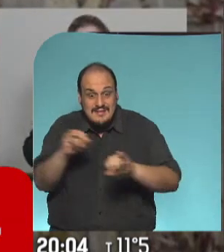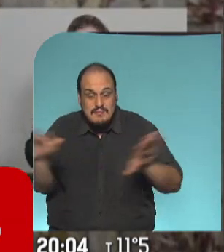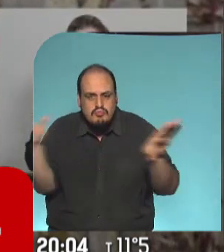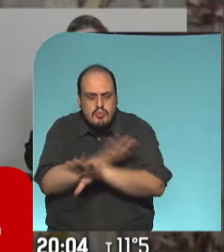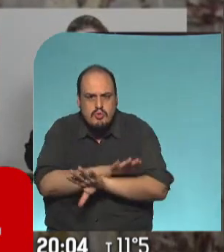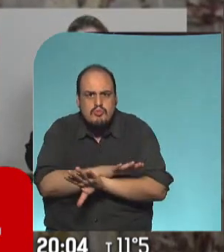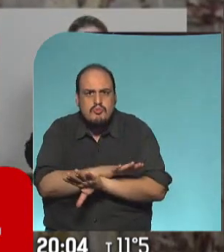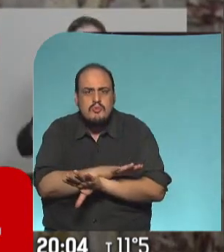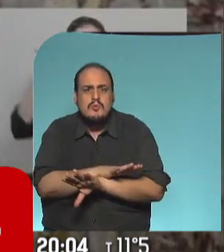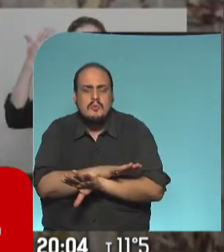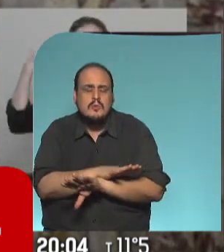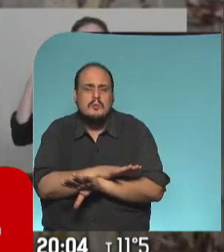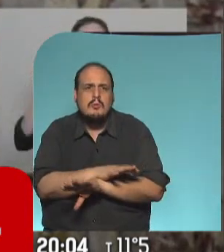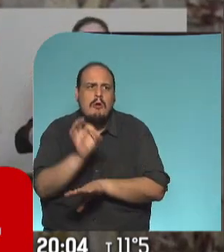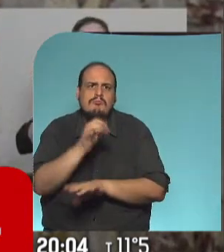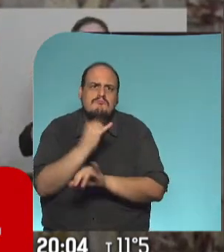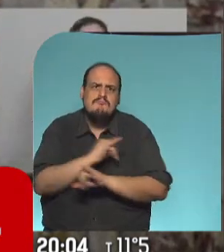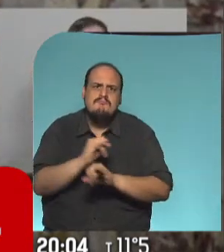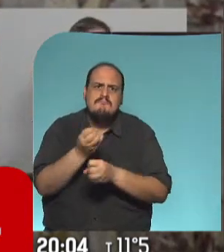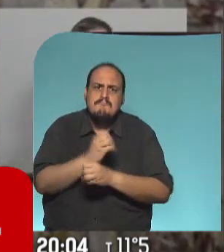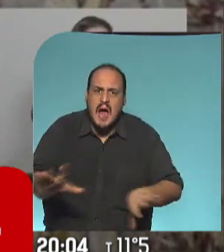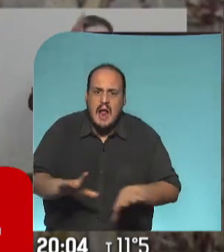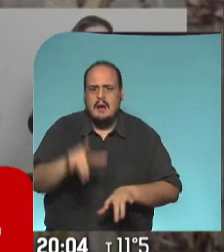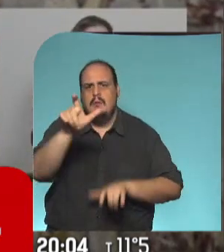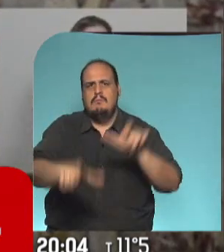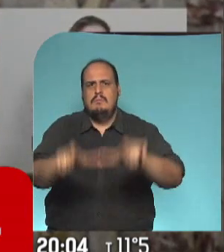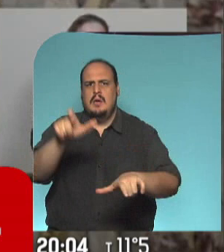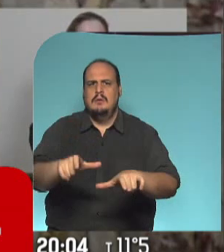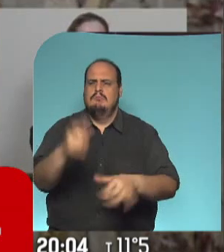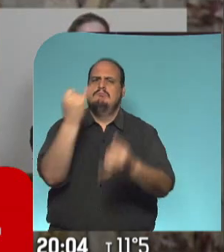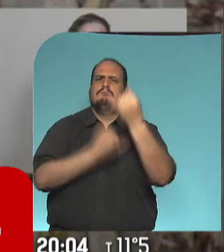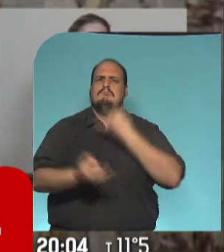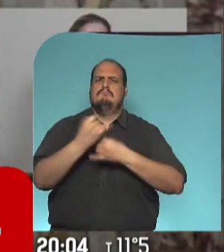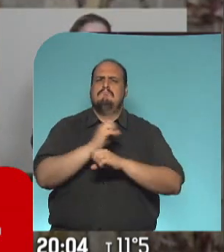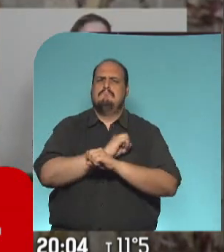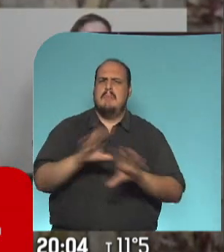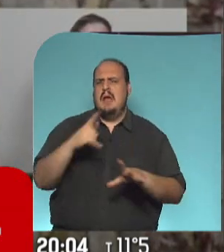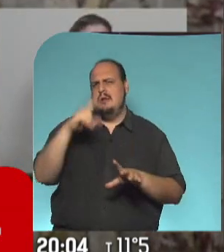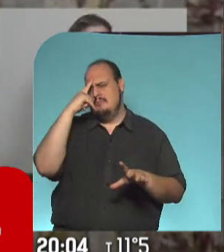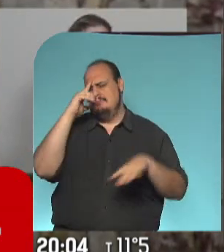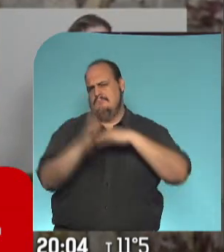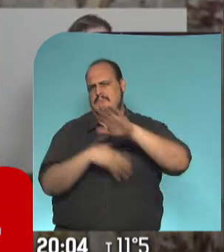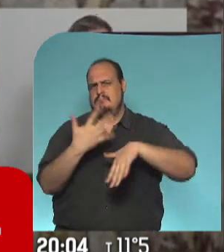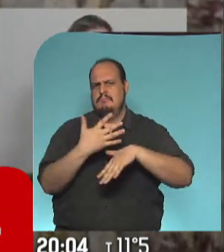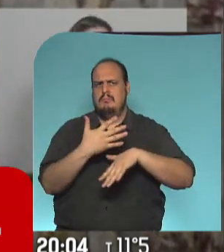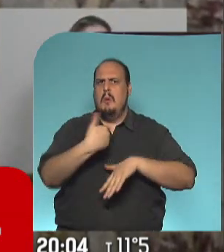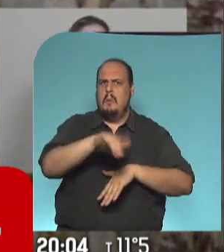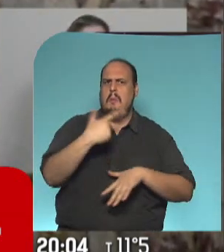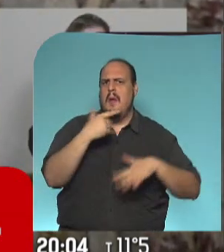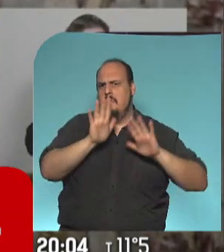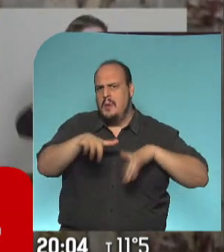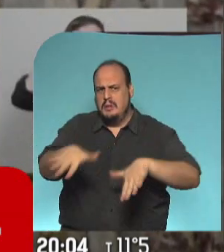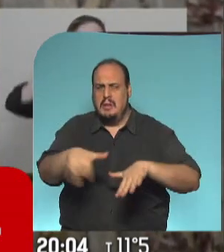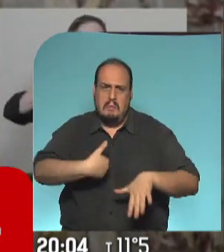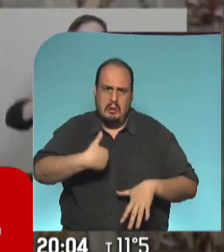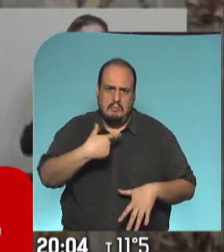situaciones puede llevar a que el público mal informado o con una información a medias termine protestando por algo que ni siquiera